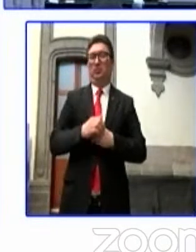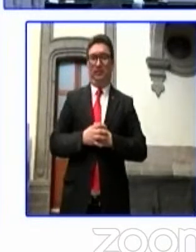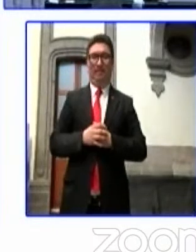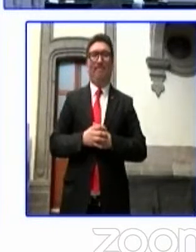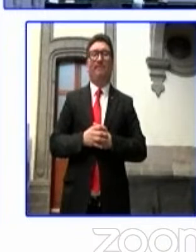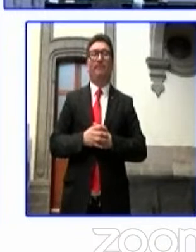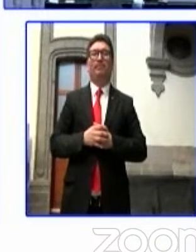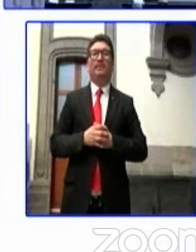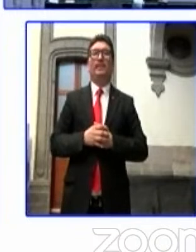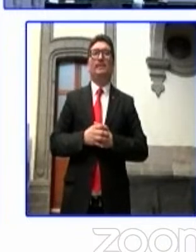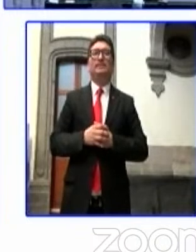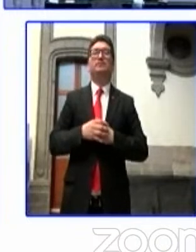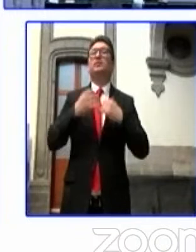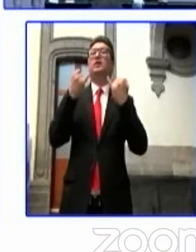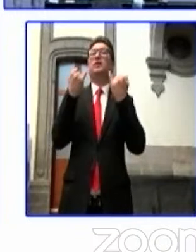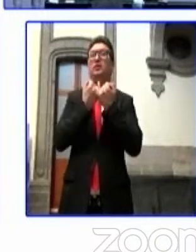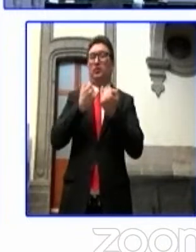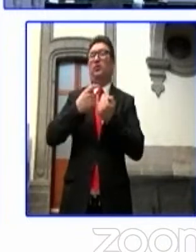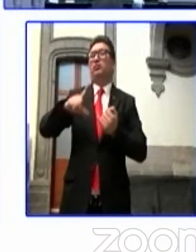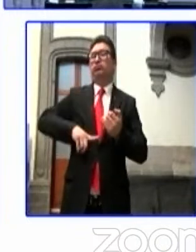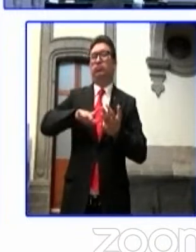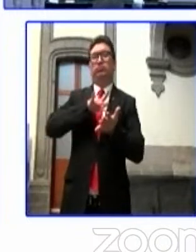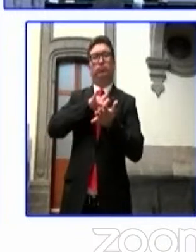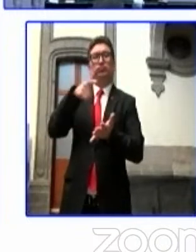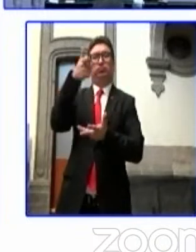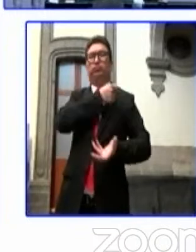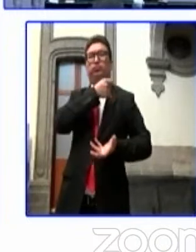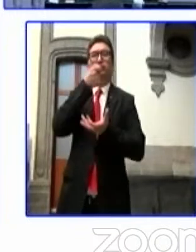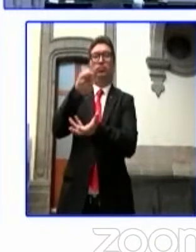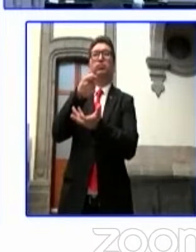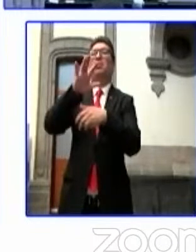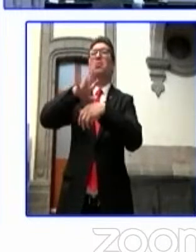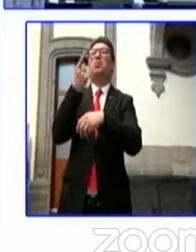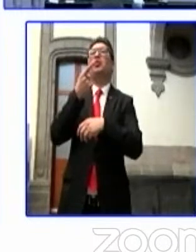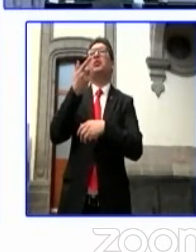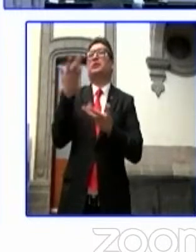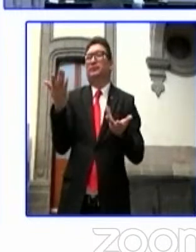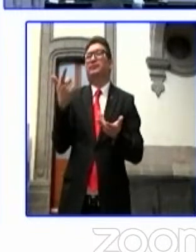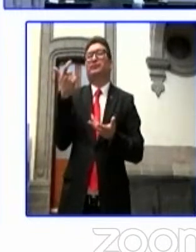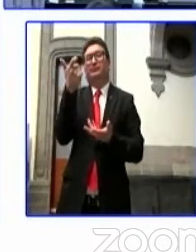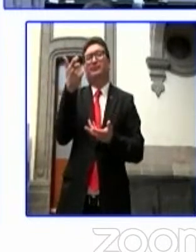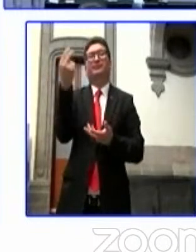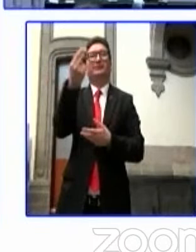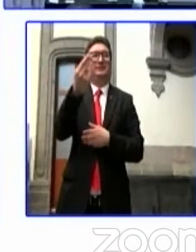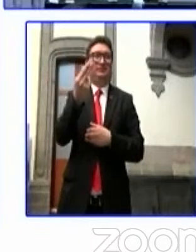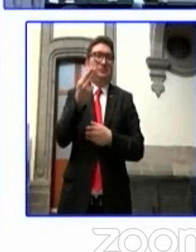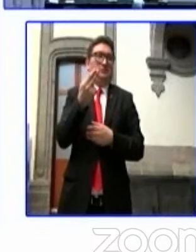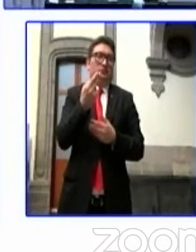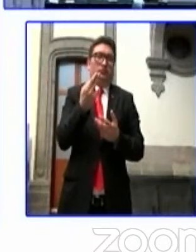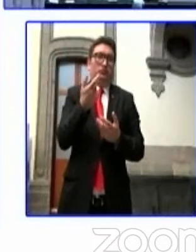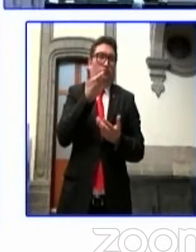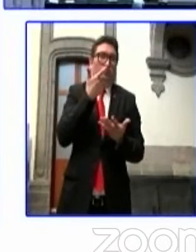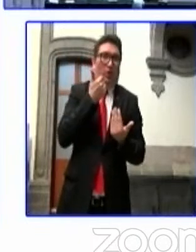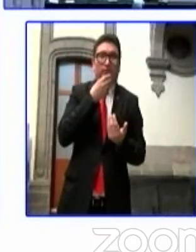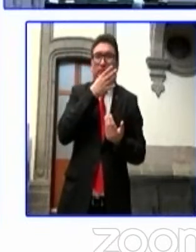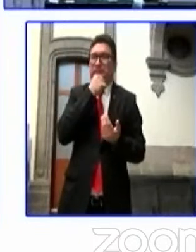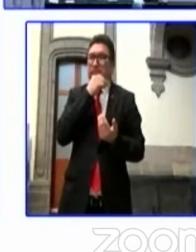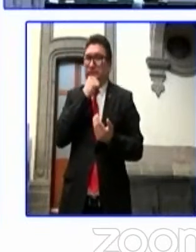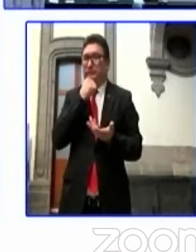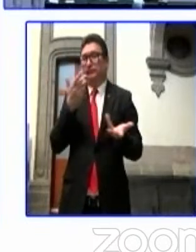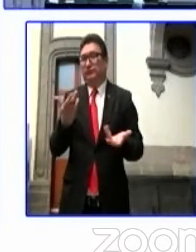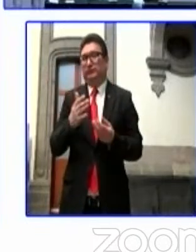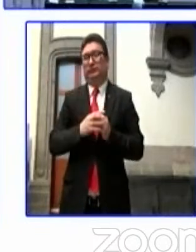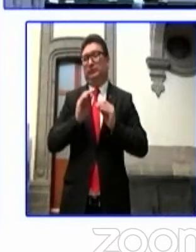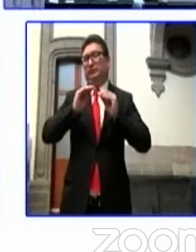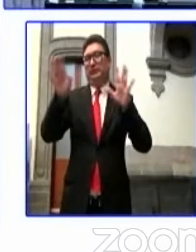de la asignación de fondos y recursos, porque nada de esto se puede hacer sin recursos. O sea,